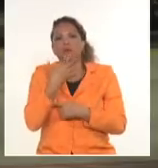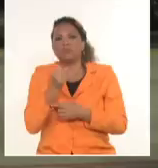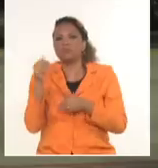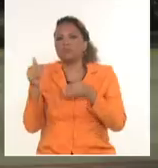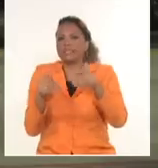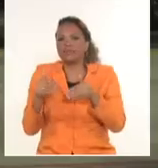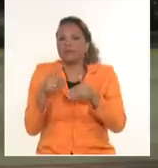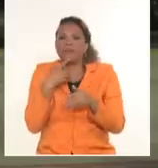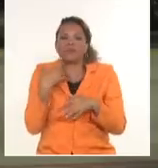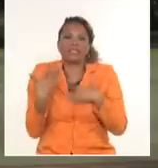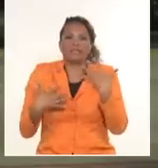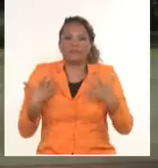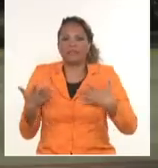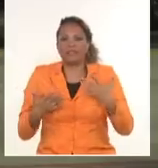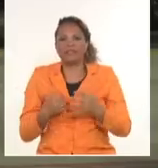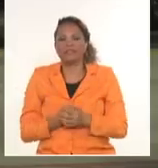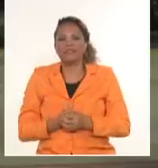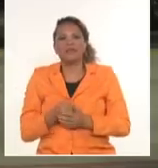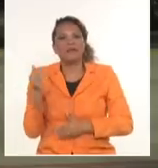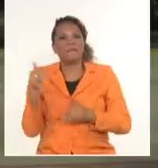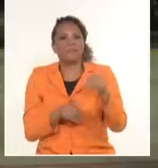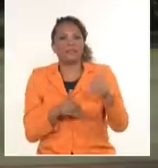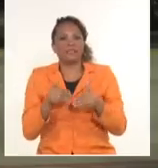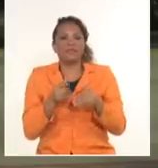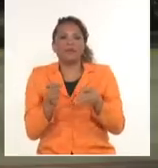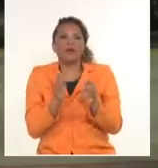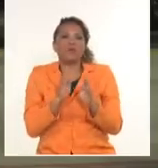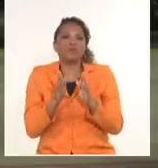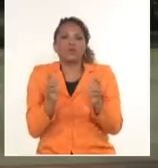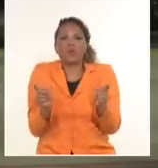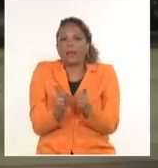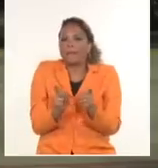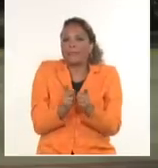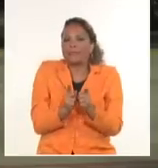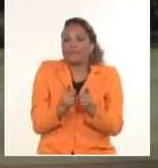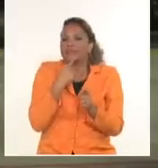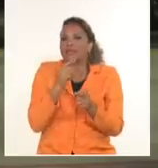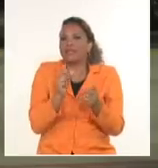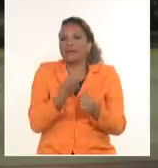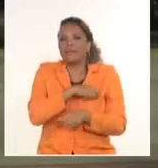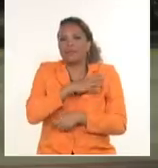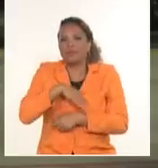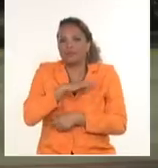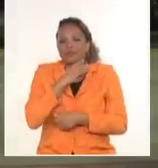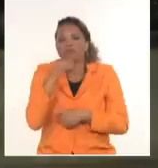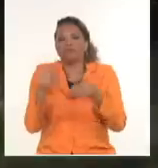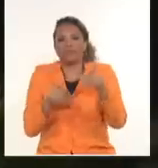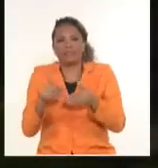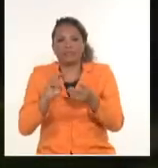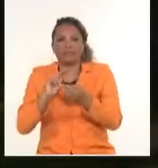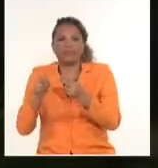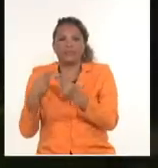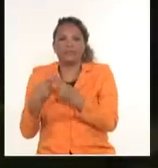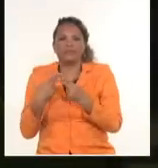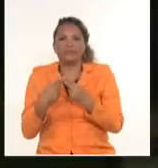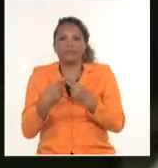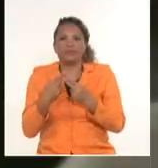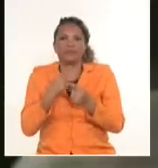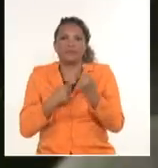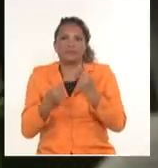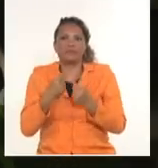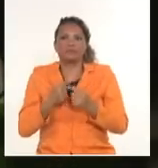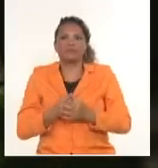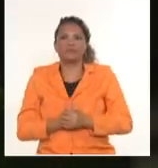premio. Participa una ínfima parte de la población, participa una ínfima parte del deporte, de los atletas que se dedican al